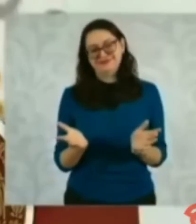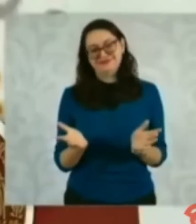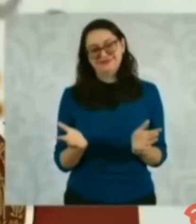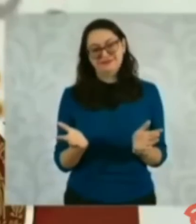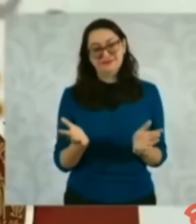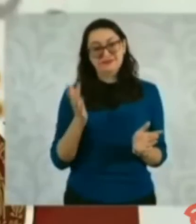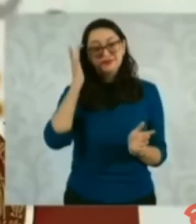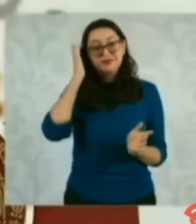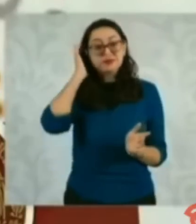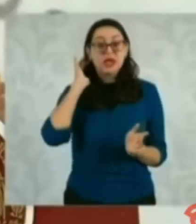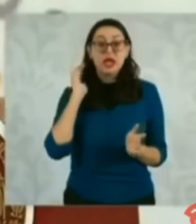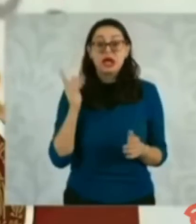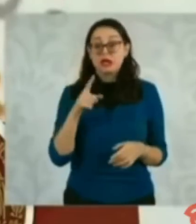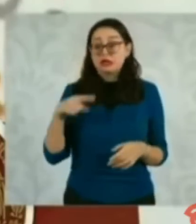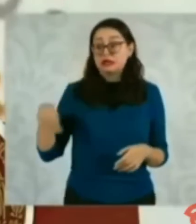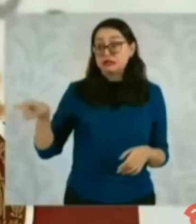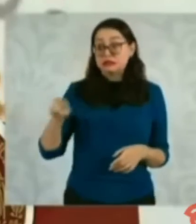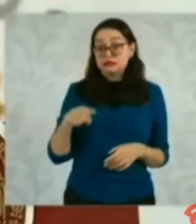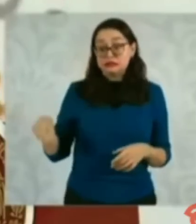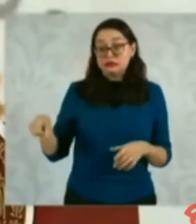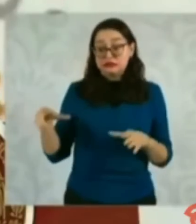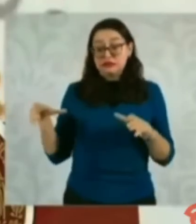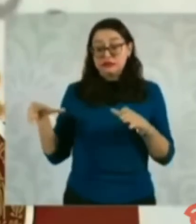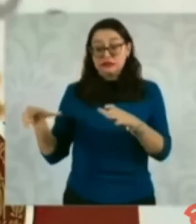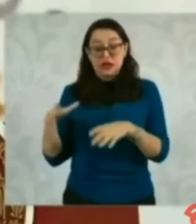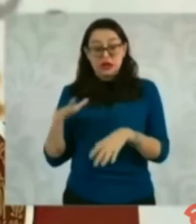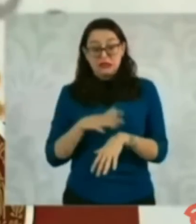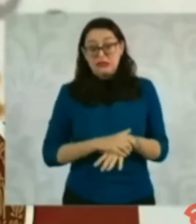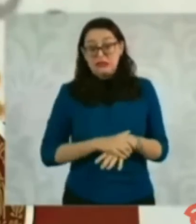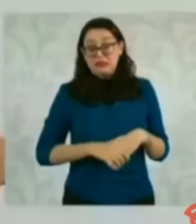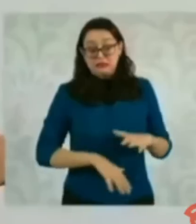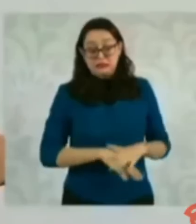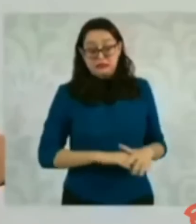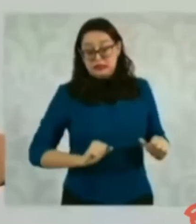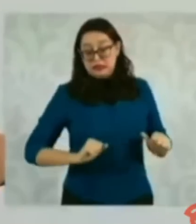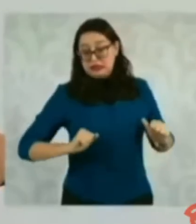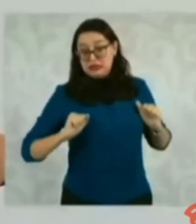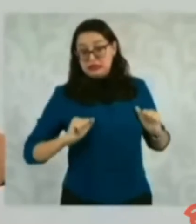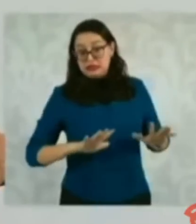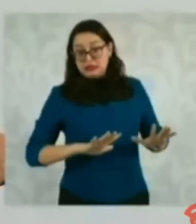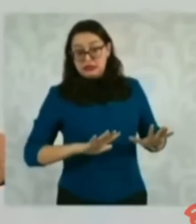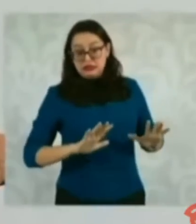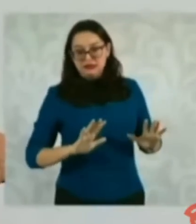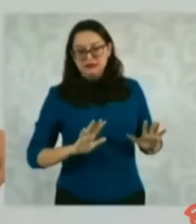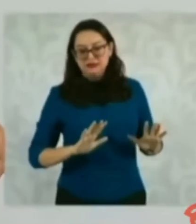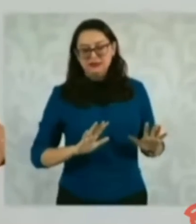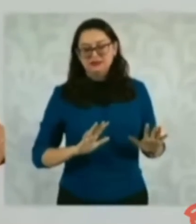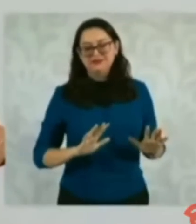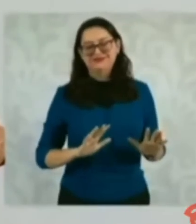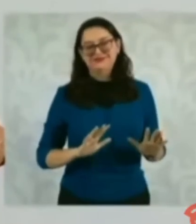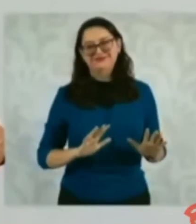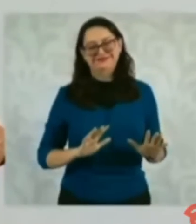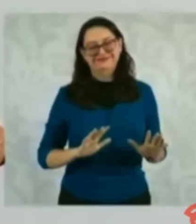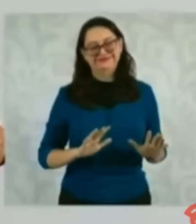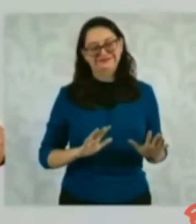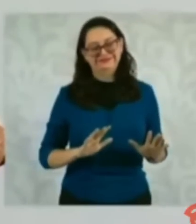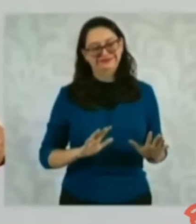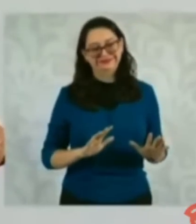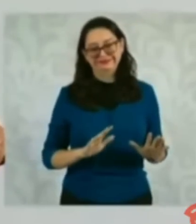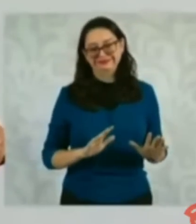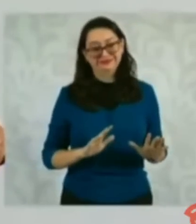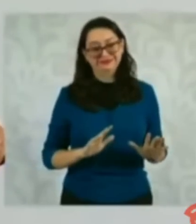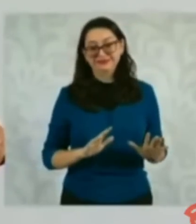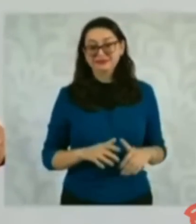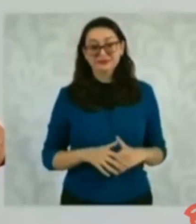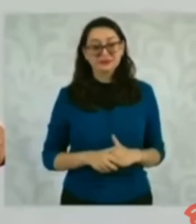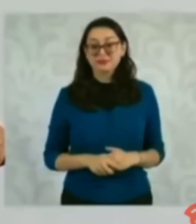porque ahora ya se deslindan unos cuantos del asunto. Que por cierto,